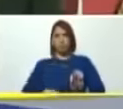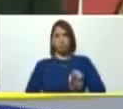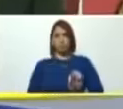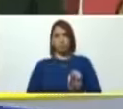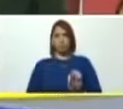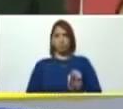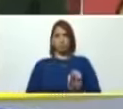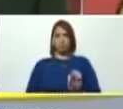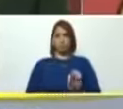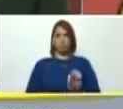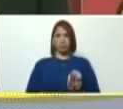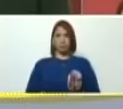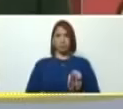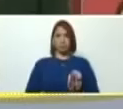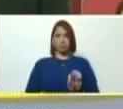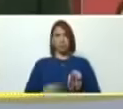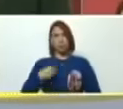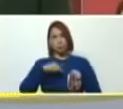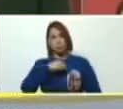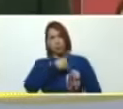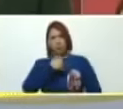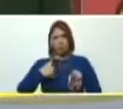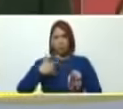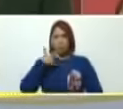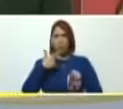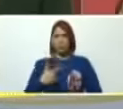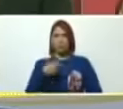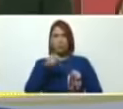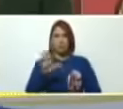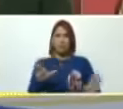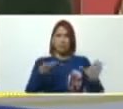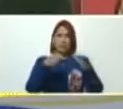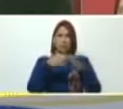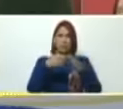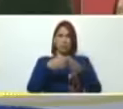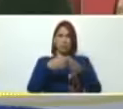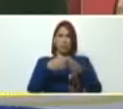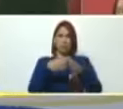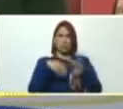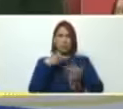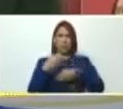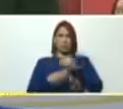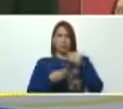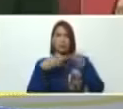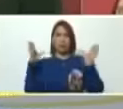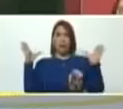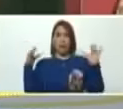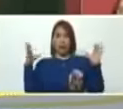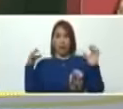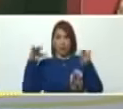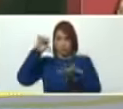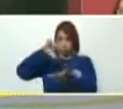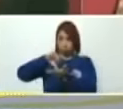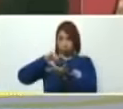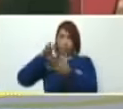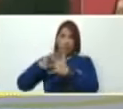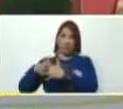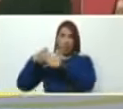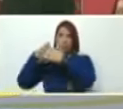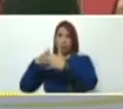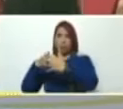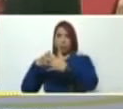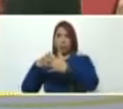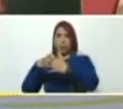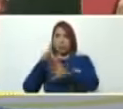Nosotros queremos decir que esa reunión que se va a dar en Los Ángeles, quiera o